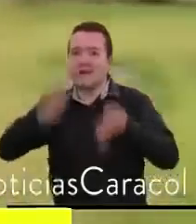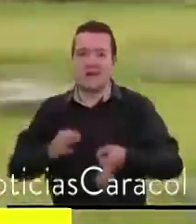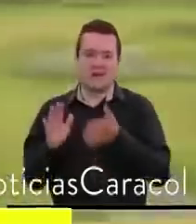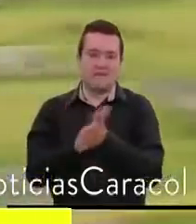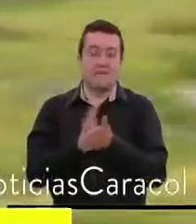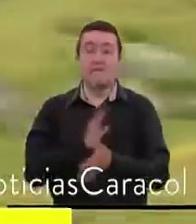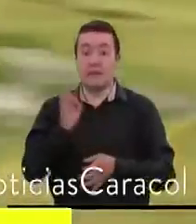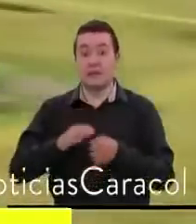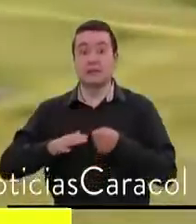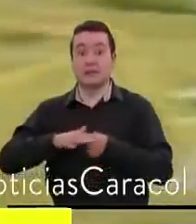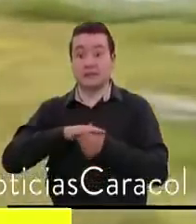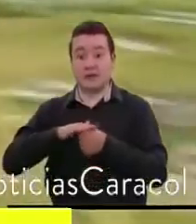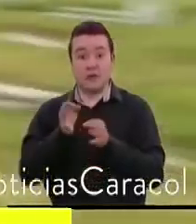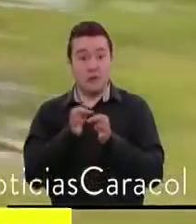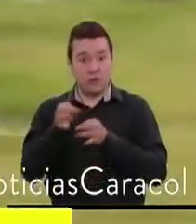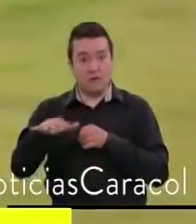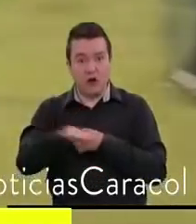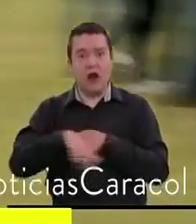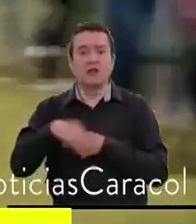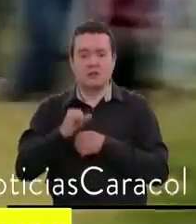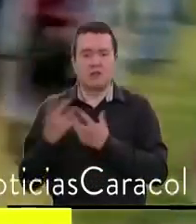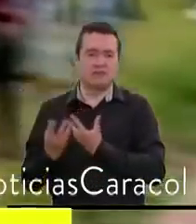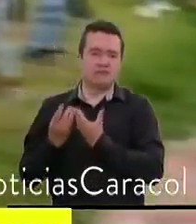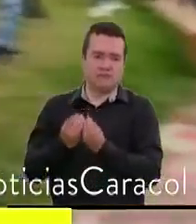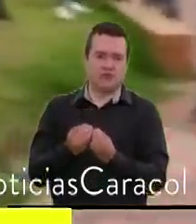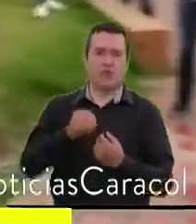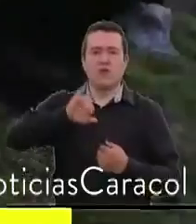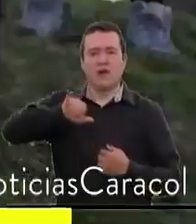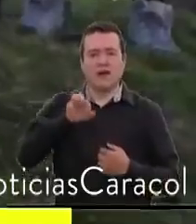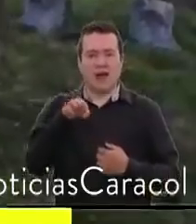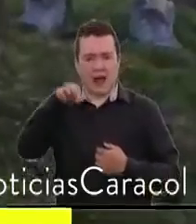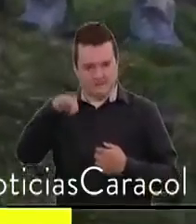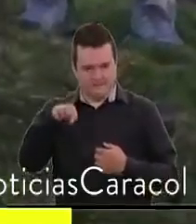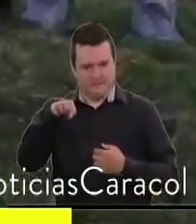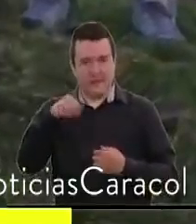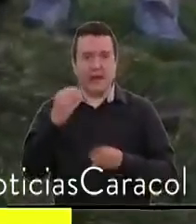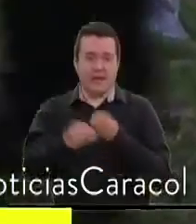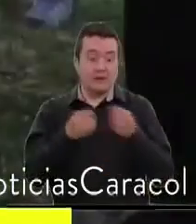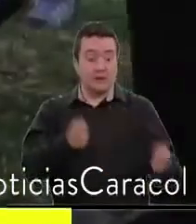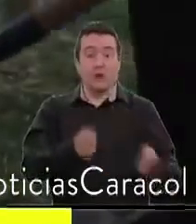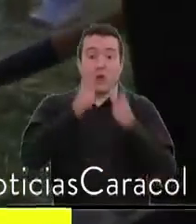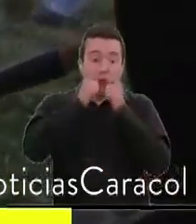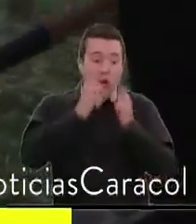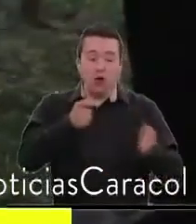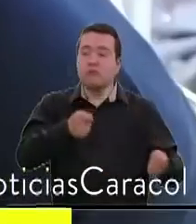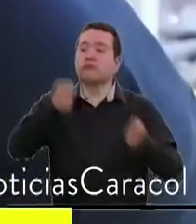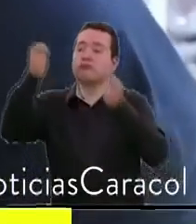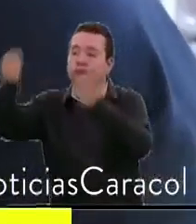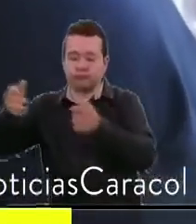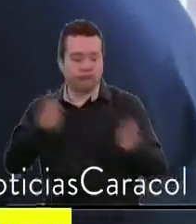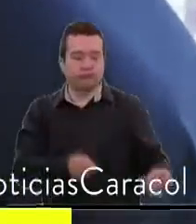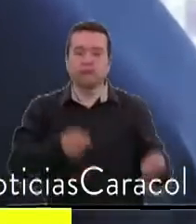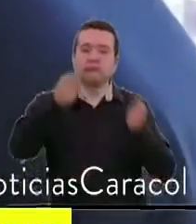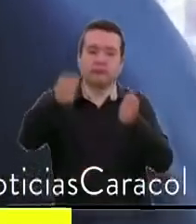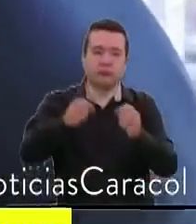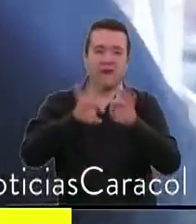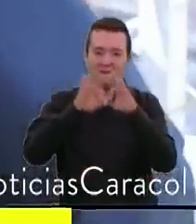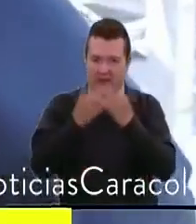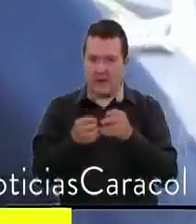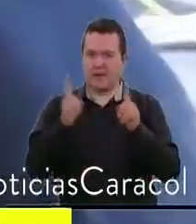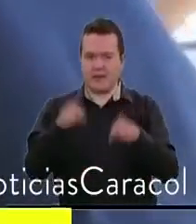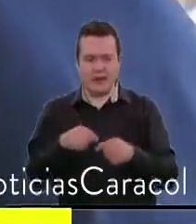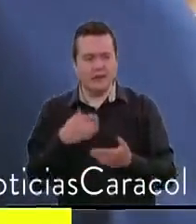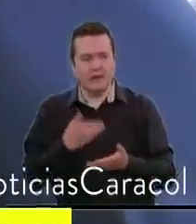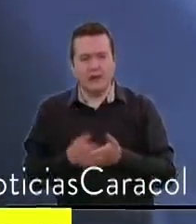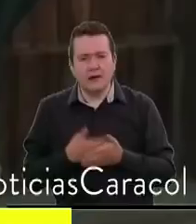avanzada de la Justicia Especial para la Paz, que entregarán los cuerpos a los familiares este martes, junto a las causas de la muerte. Uno de los que